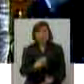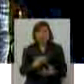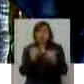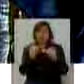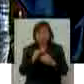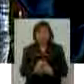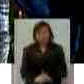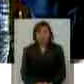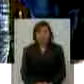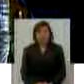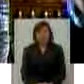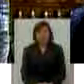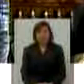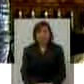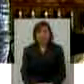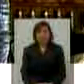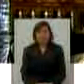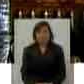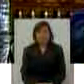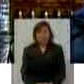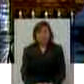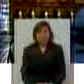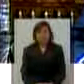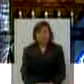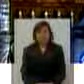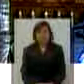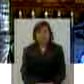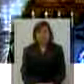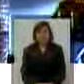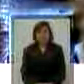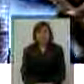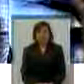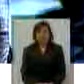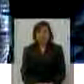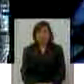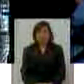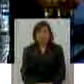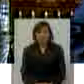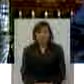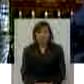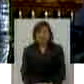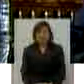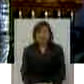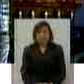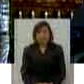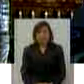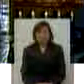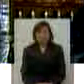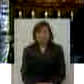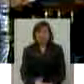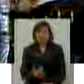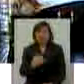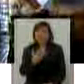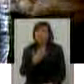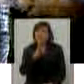presidente lo que está pasando en este momento con la expresión